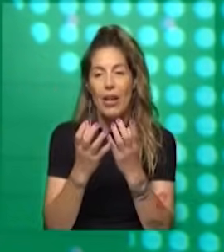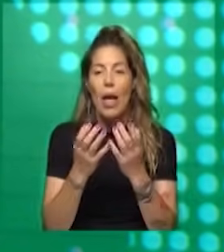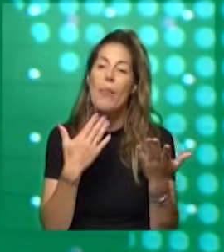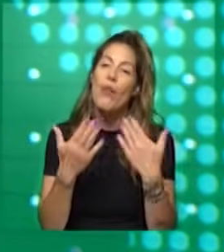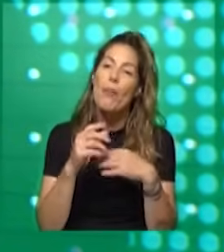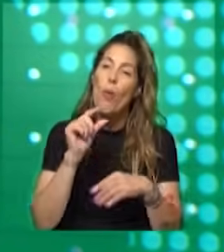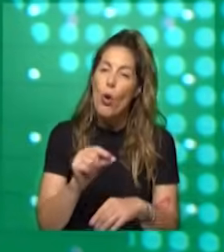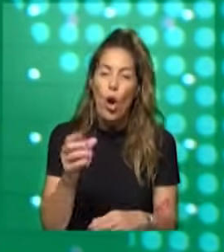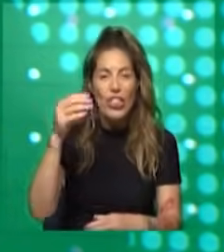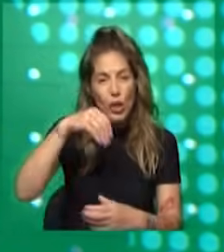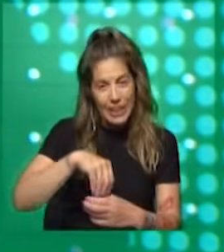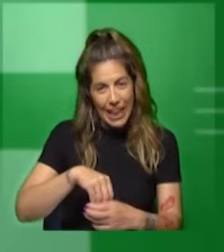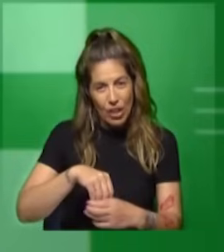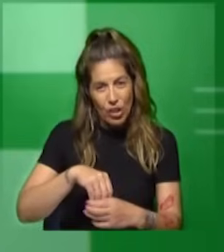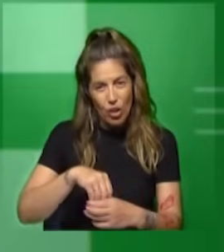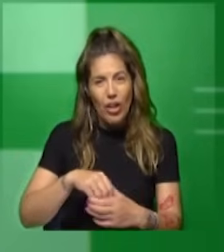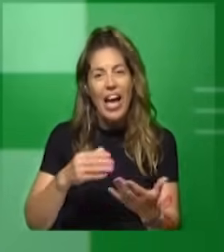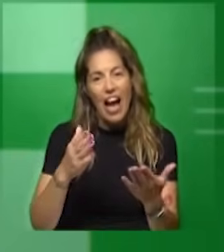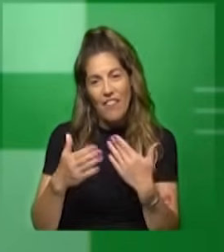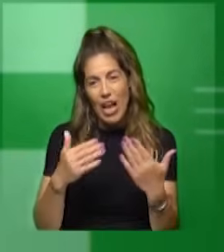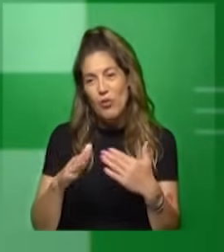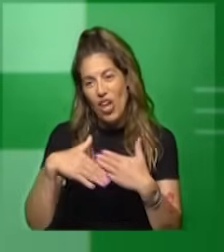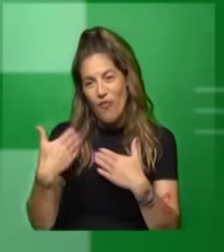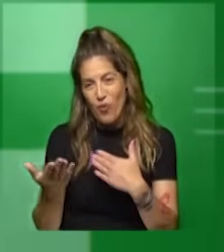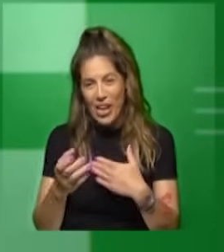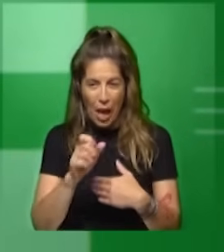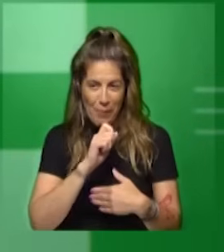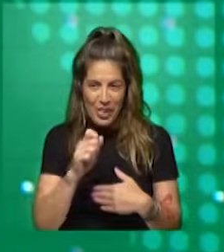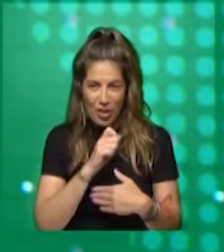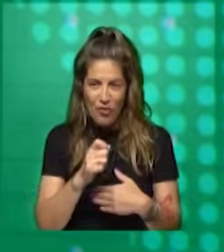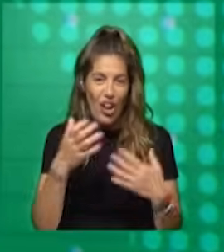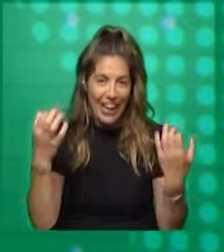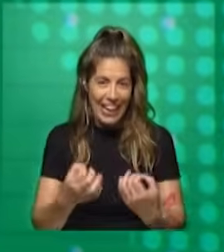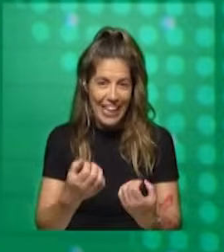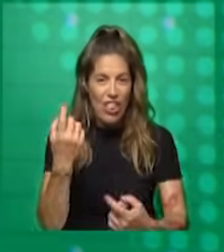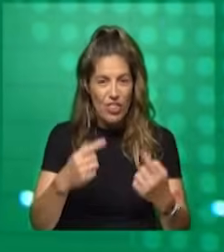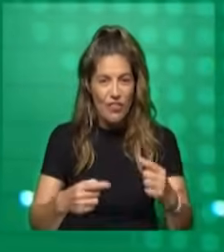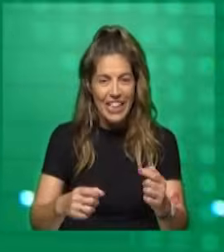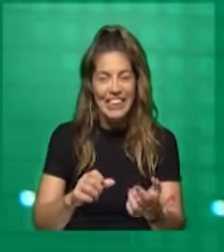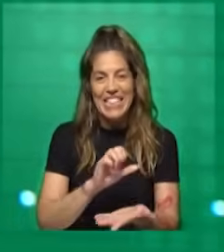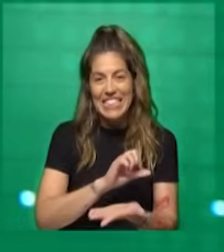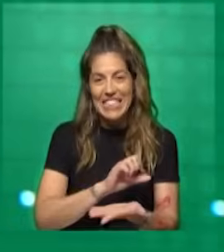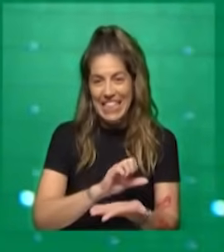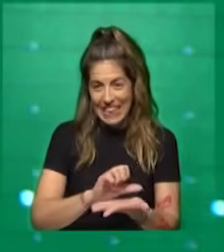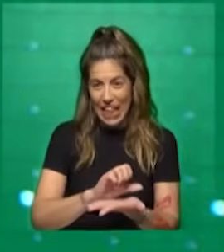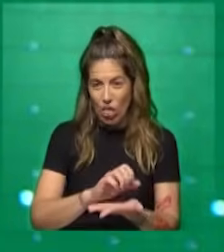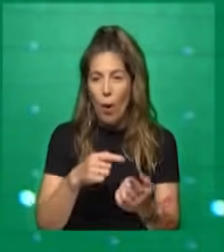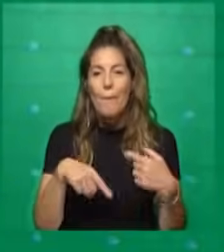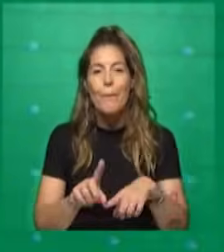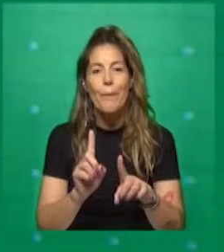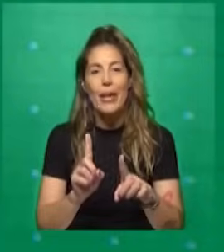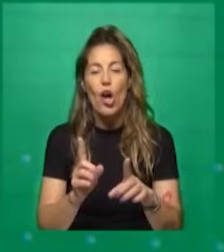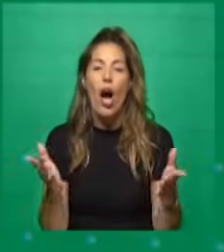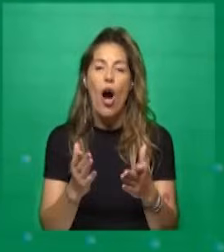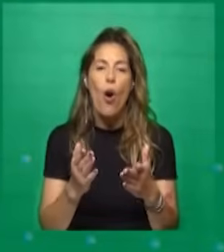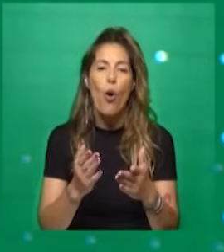interno. Hablábamos un poquito ahora fuera de micrófono de las realidades de los distintos estados y eso también creo que tiene que ver con esto. Estamos en vísperas